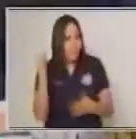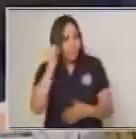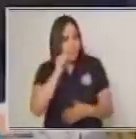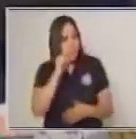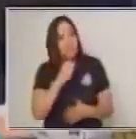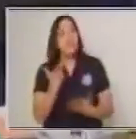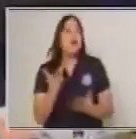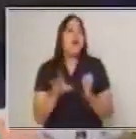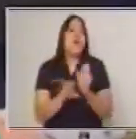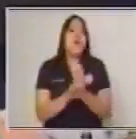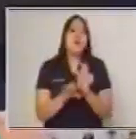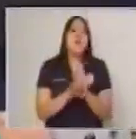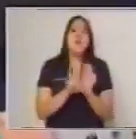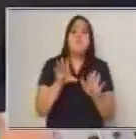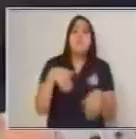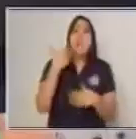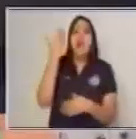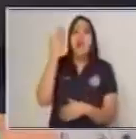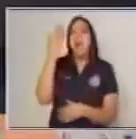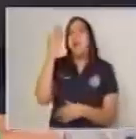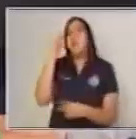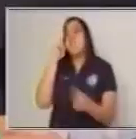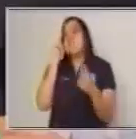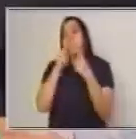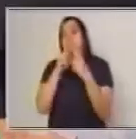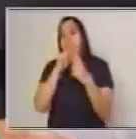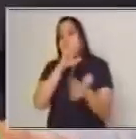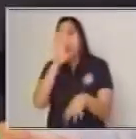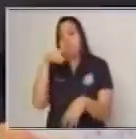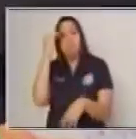nosotros ya sabemos en qué nos vamos a enfocar.